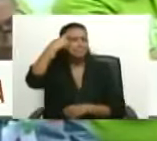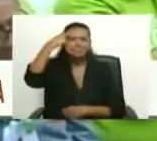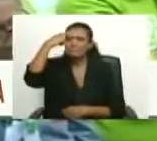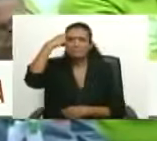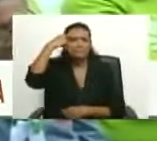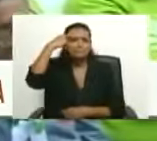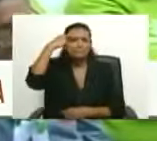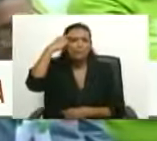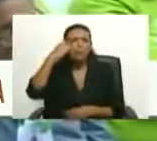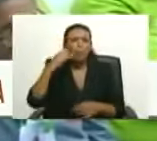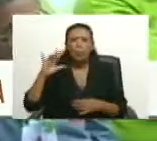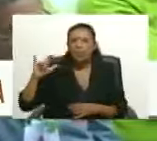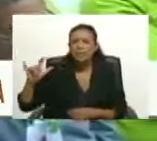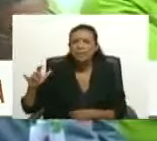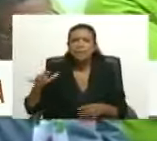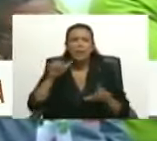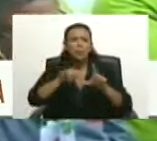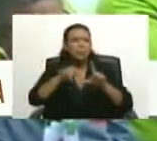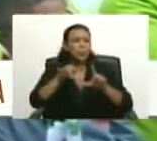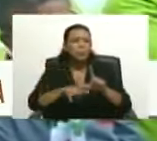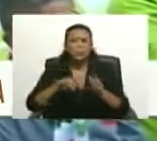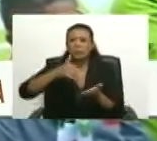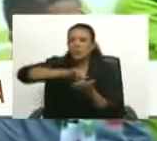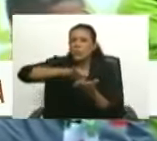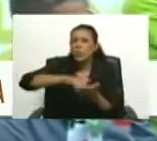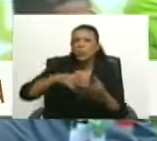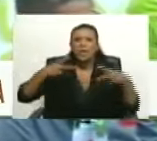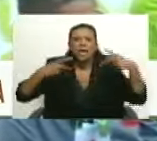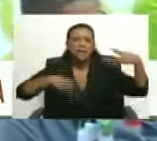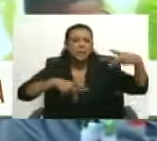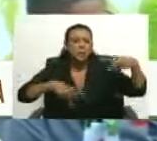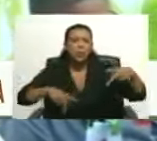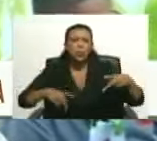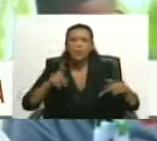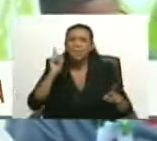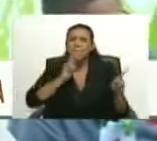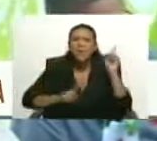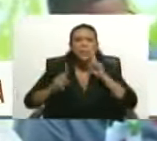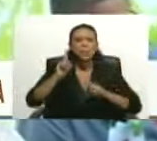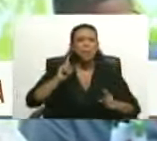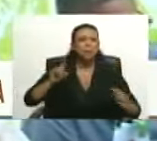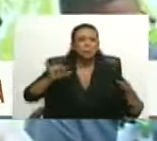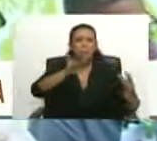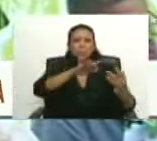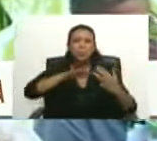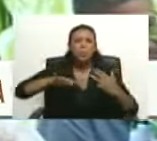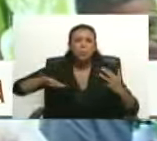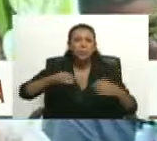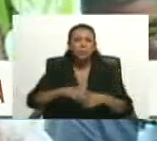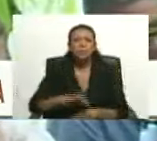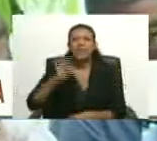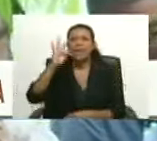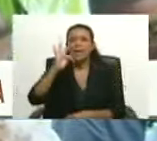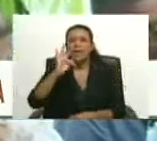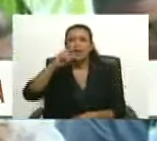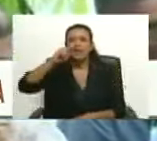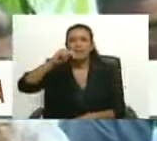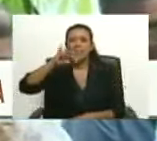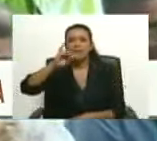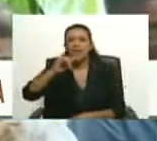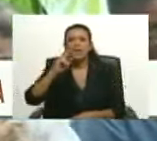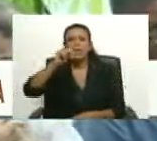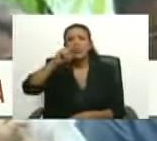llega con las redes sociales. Tanto mentira, tanto fake news, tanta política